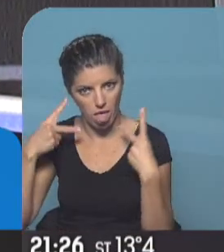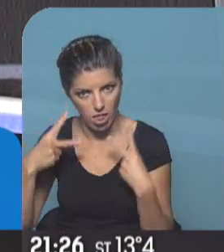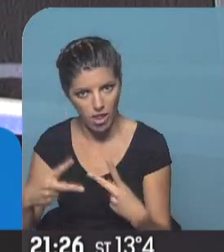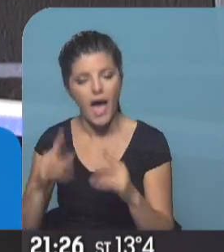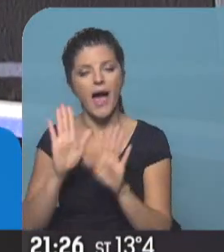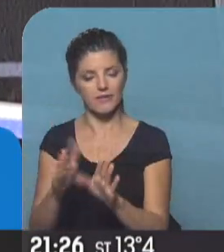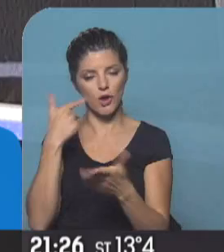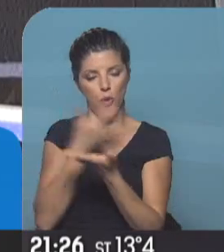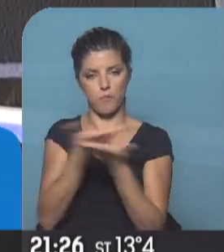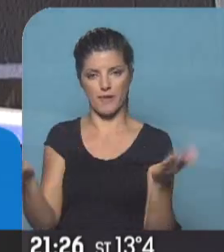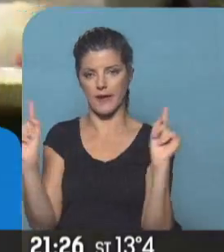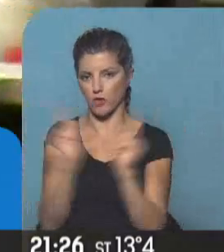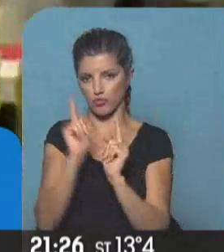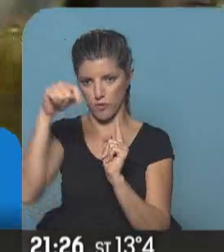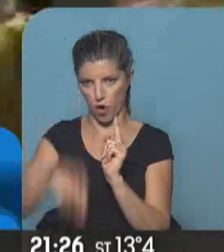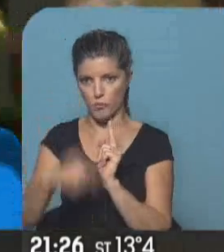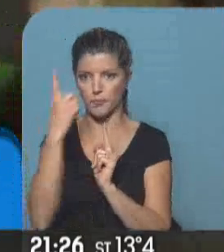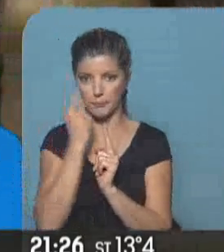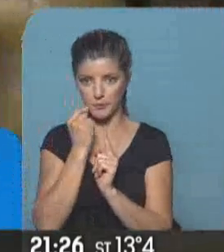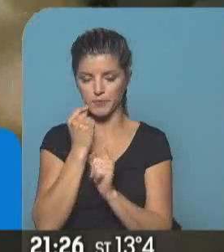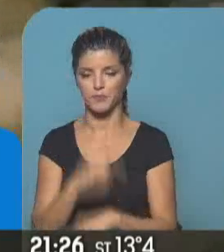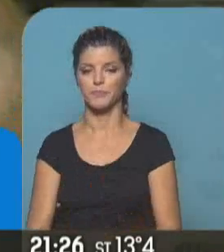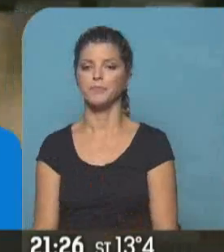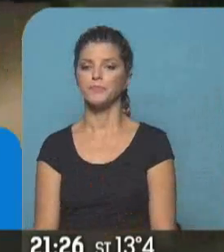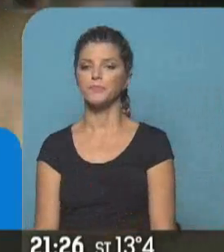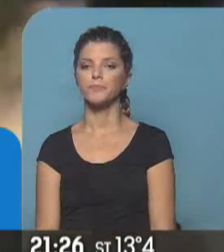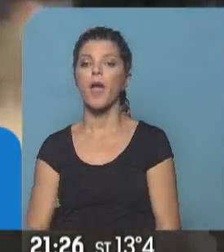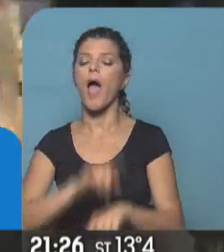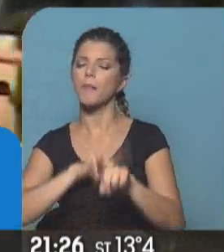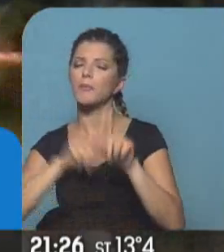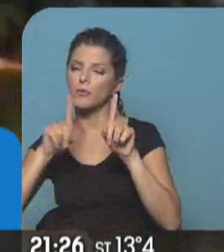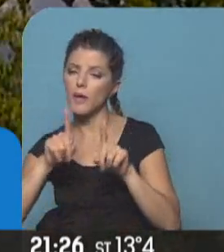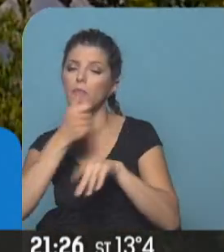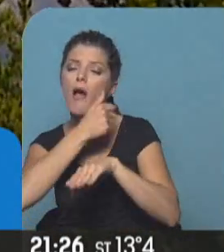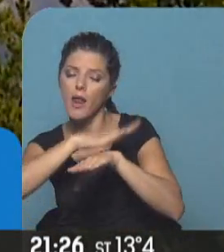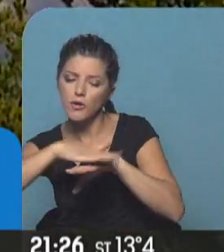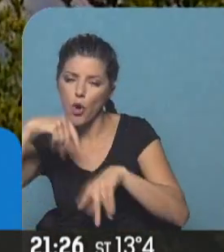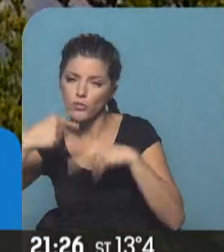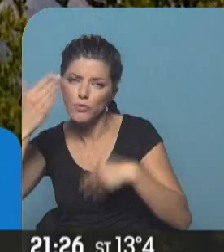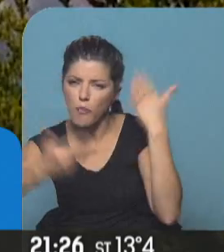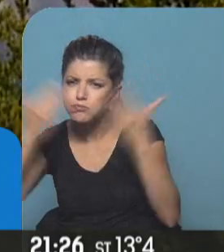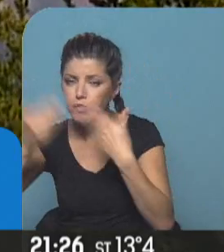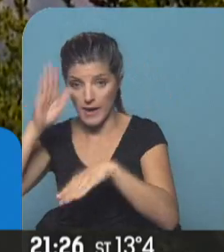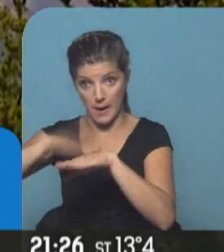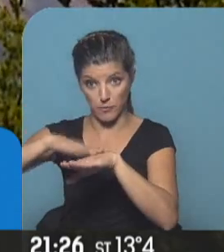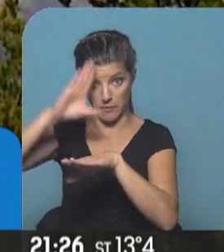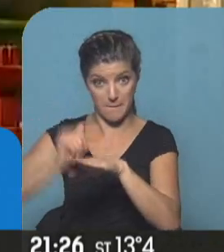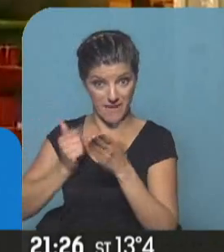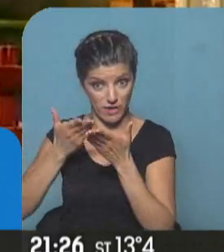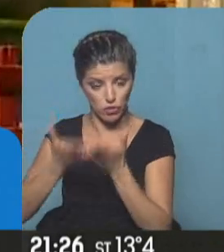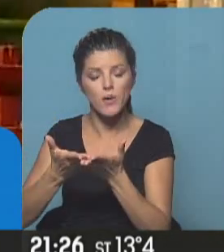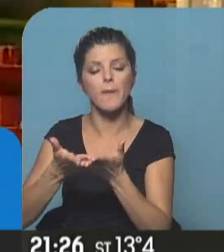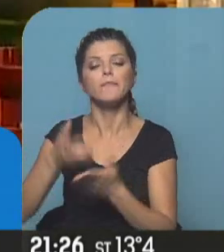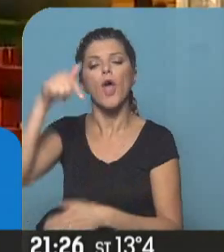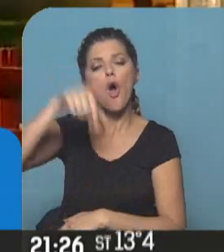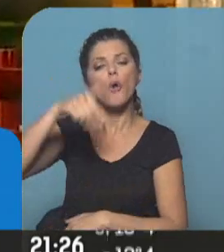ellos resumimos lo que ocurrió hoy. Mientras continúan los rastrillajes río abajo a cargo de prefectura, en Esquel se espera para esta